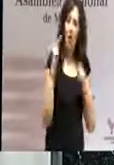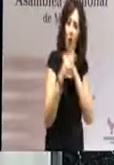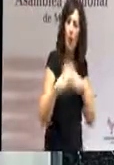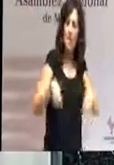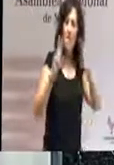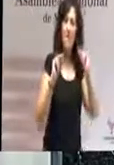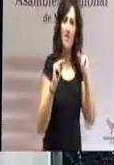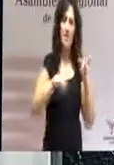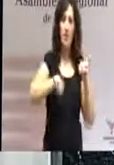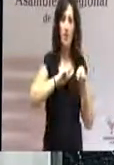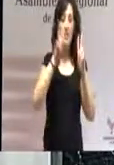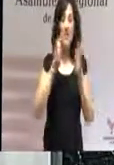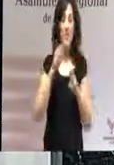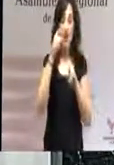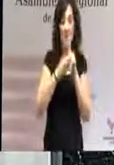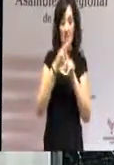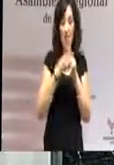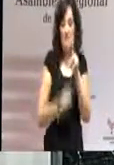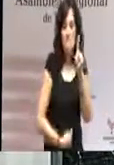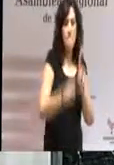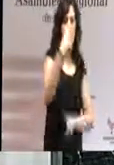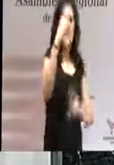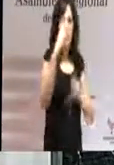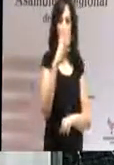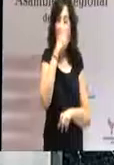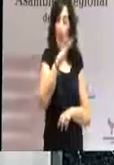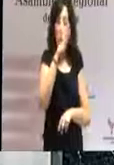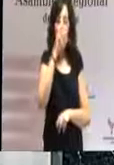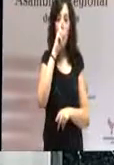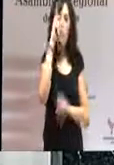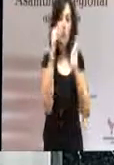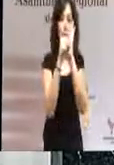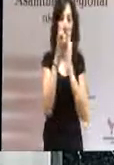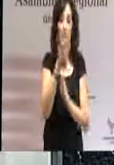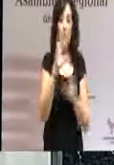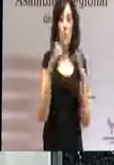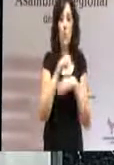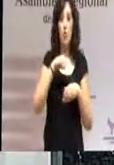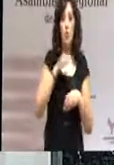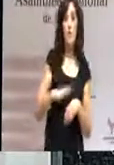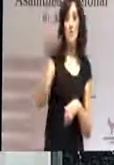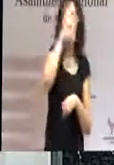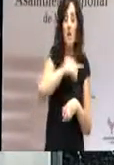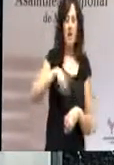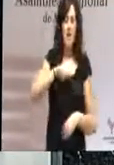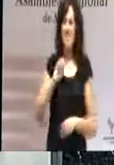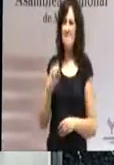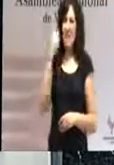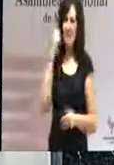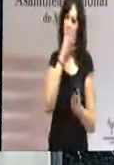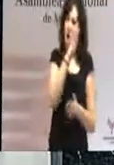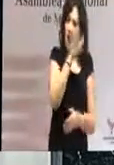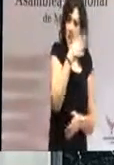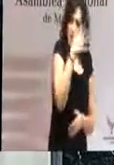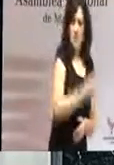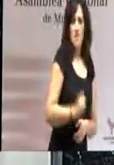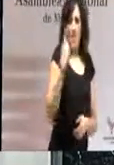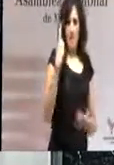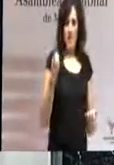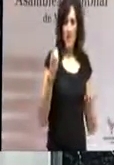con mayor incremento de denuncias en el año 2015. Una vergüenza. Rectifique y promueva un